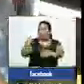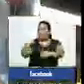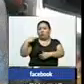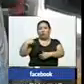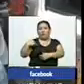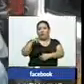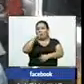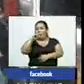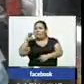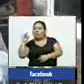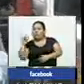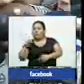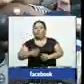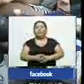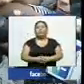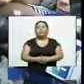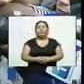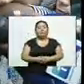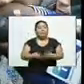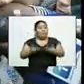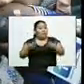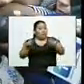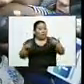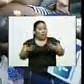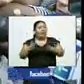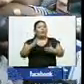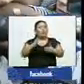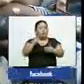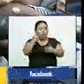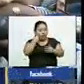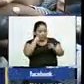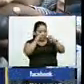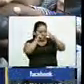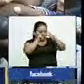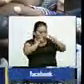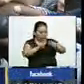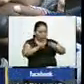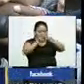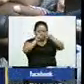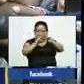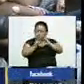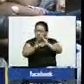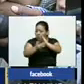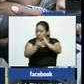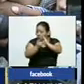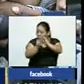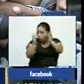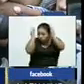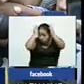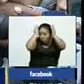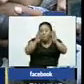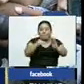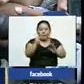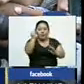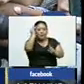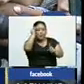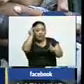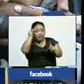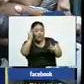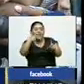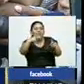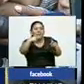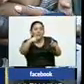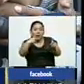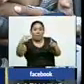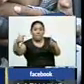2018. Hay que armar un peritaje de lo más técnico y científico posible para ver si fue disparado esa